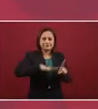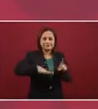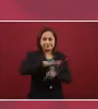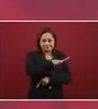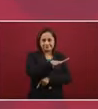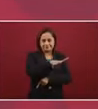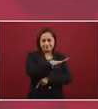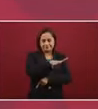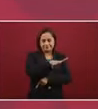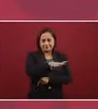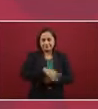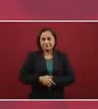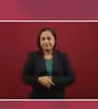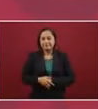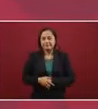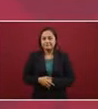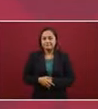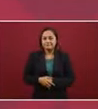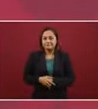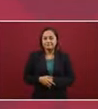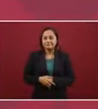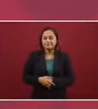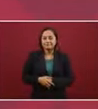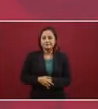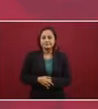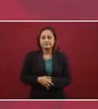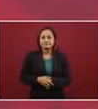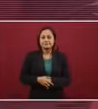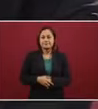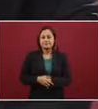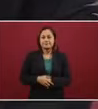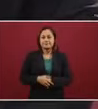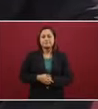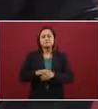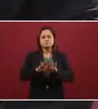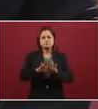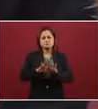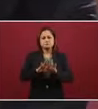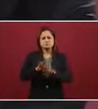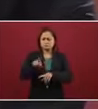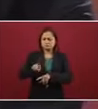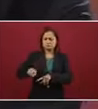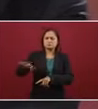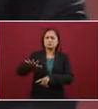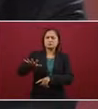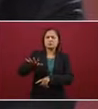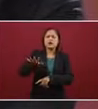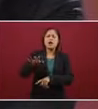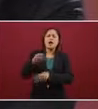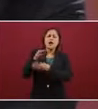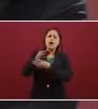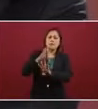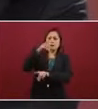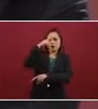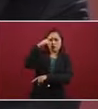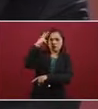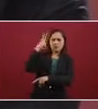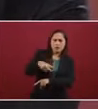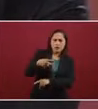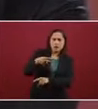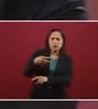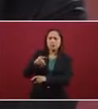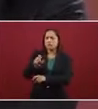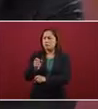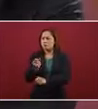preocupa y ocupa. Entonces, sí, el Banco de México, ¿sí?, o los expertos, o